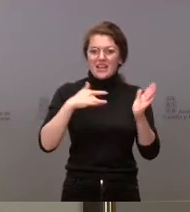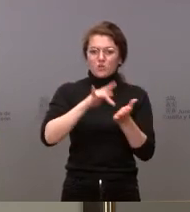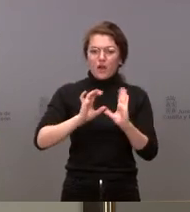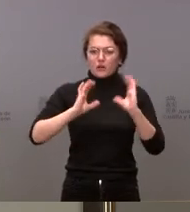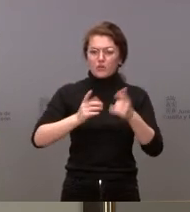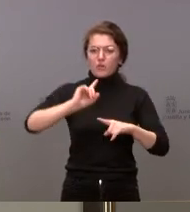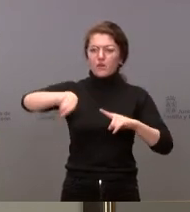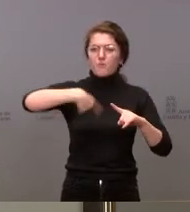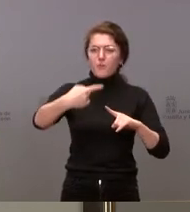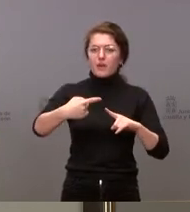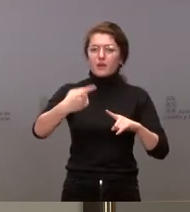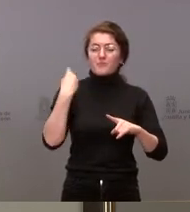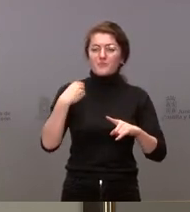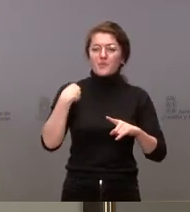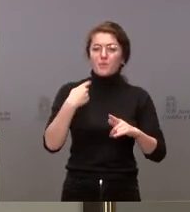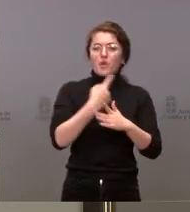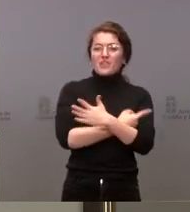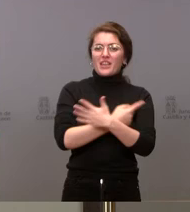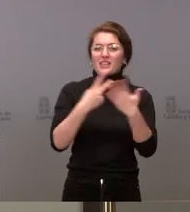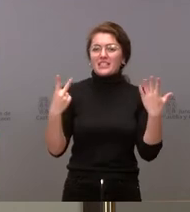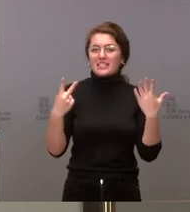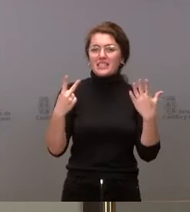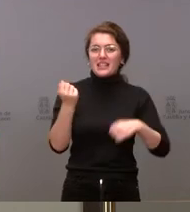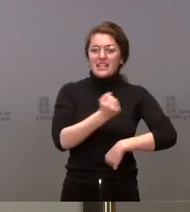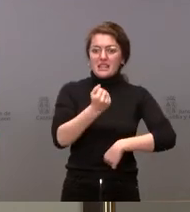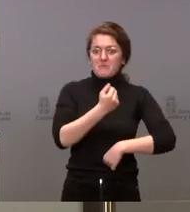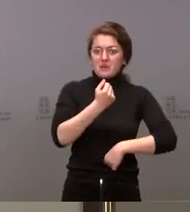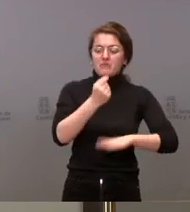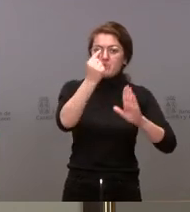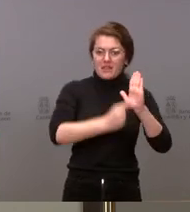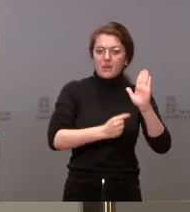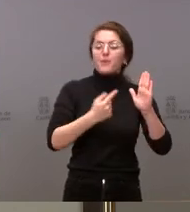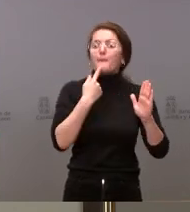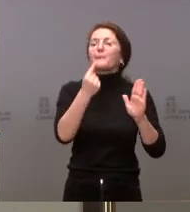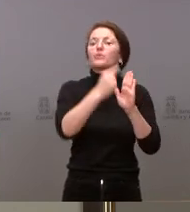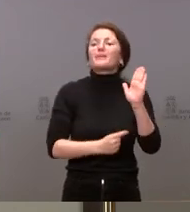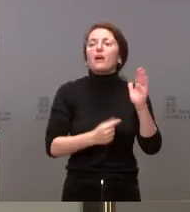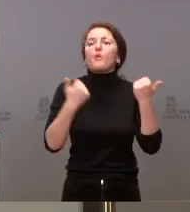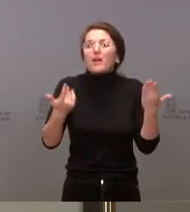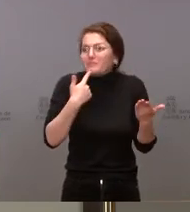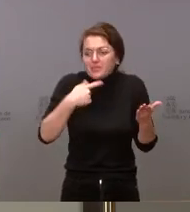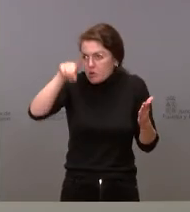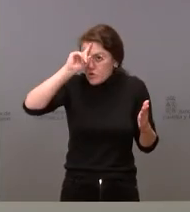de diciembre pero cuando le pregunté qué más precisa se me dijo que no las conocía las conoce usted